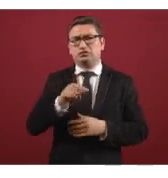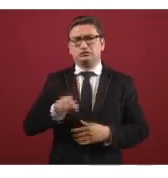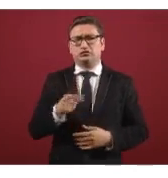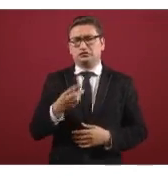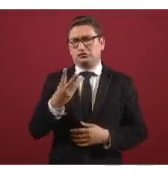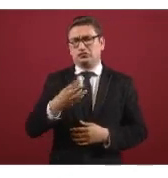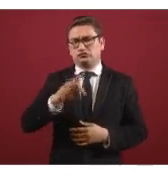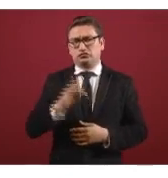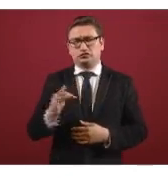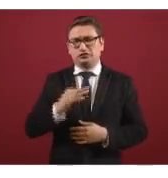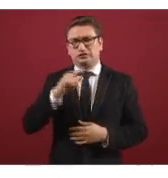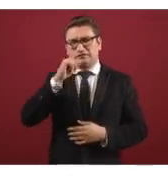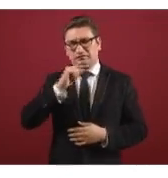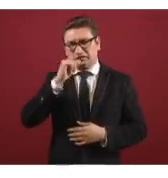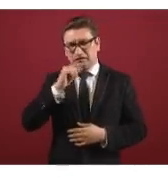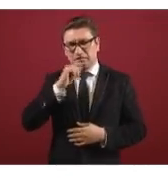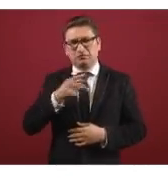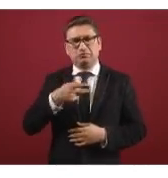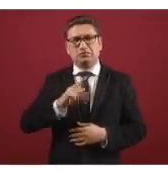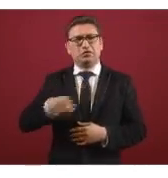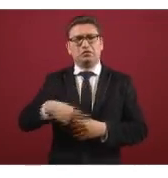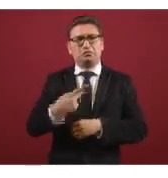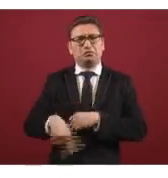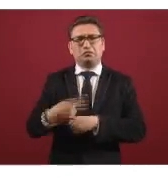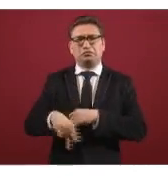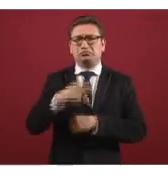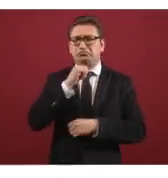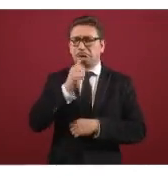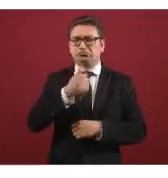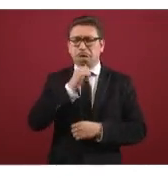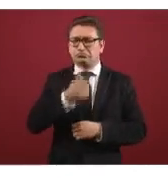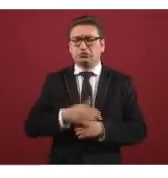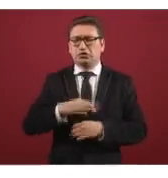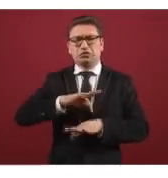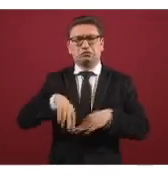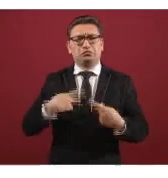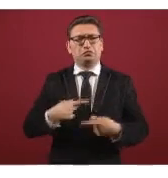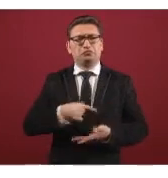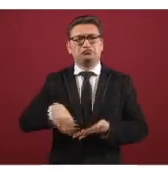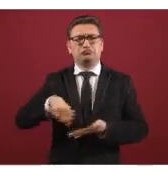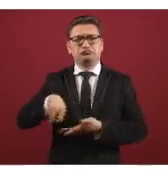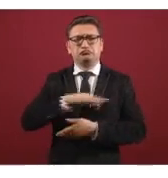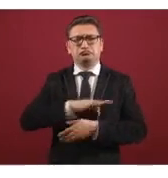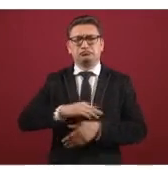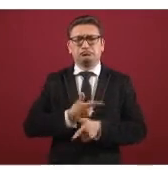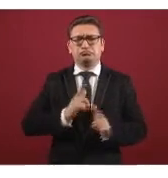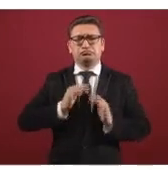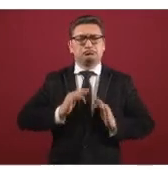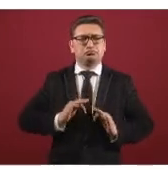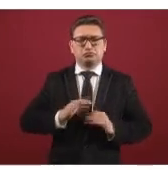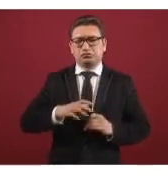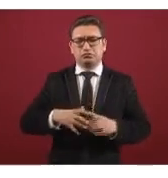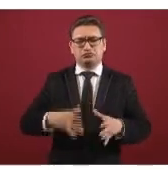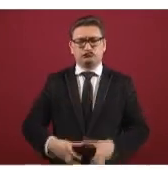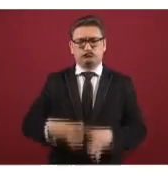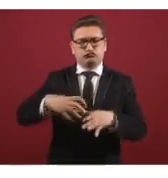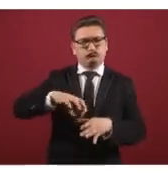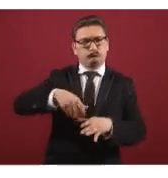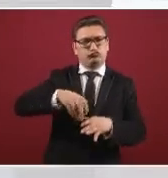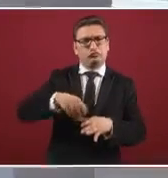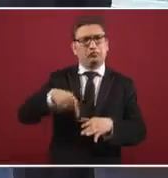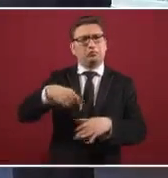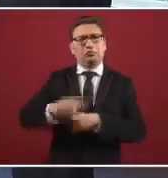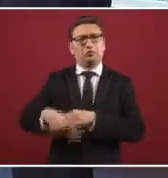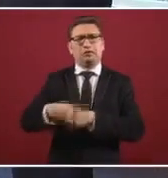7.3%, pero no eran fallas que pusieran en peligro a los consumidores. En esta ocasión, ningún tanque se encontró que ponga